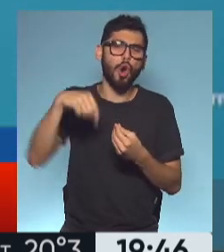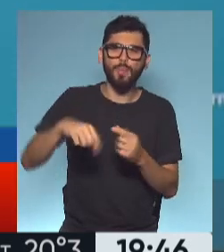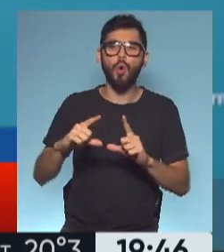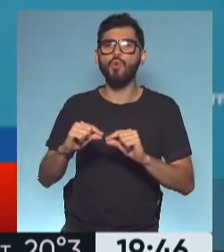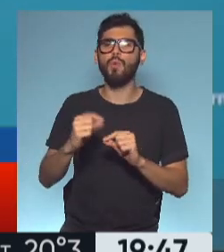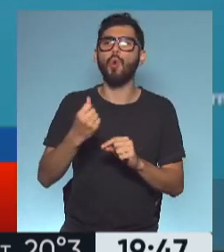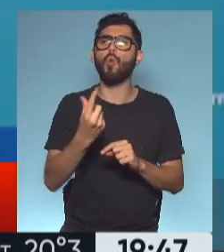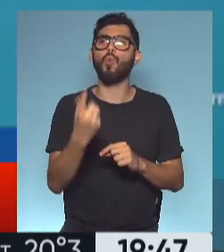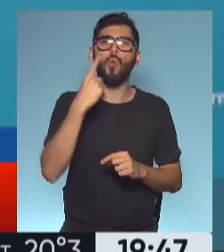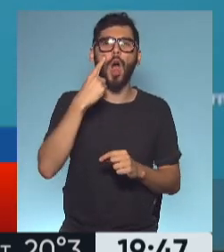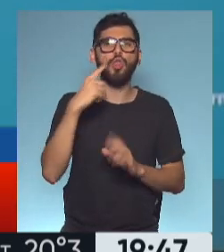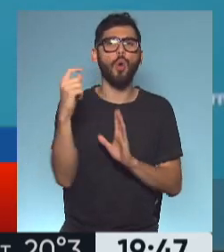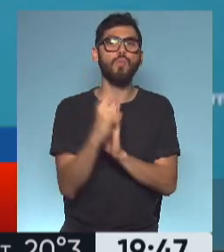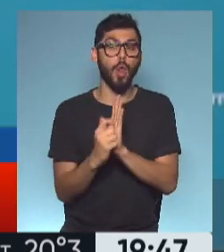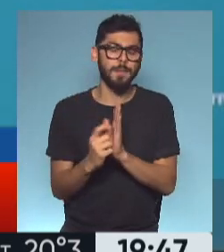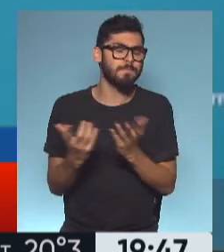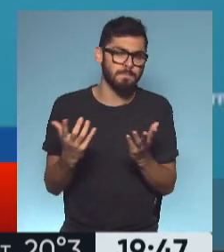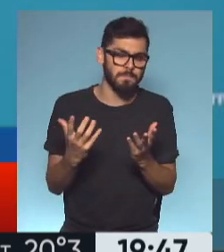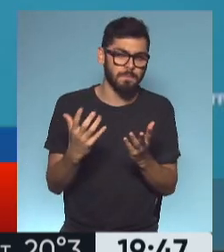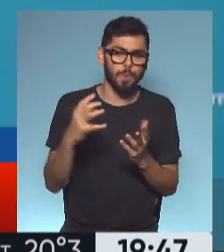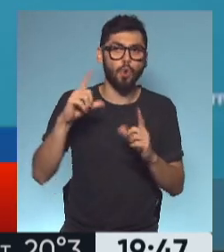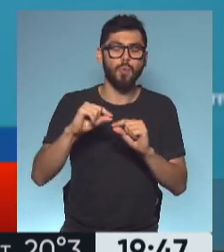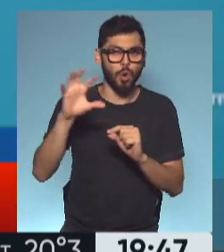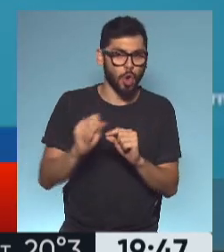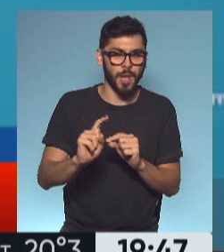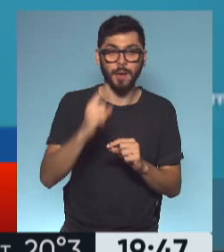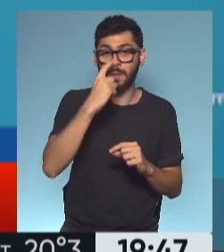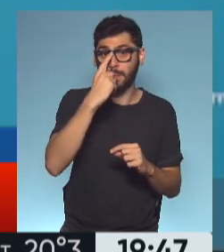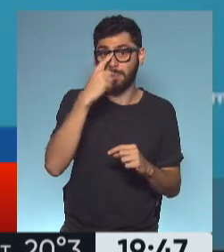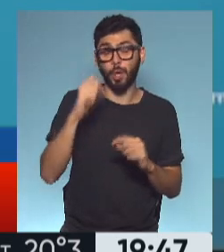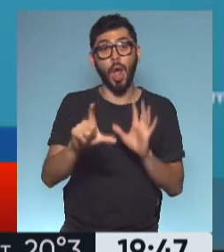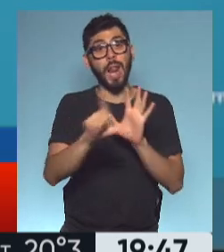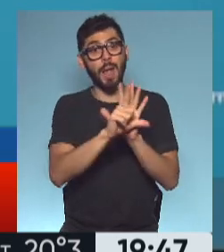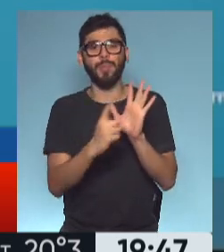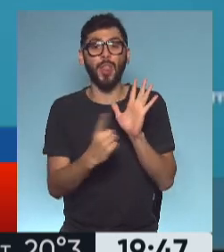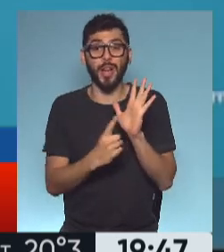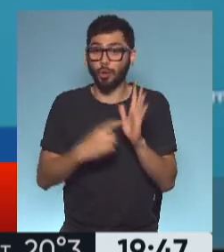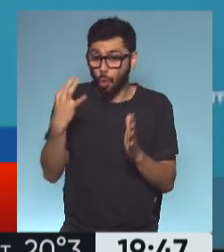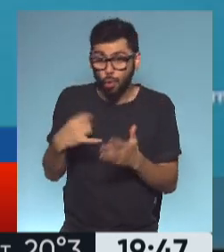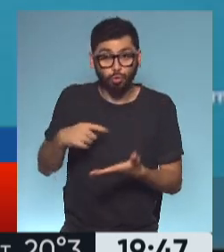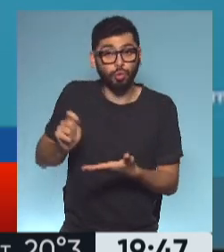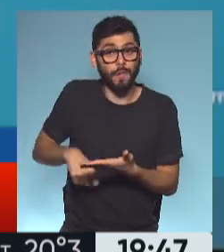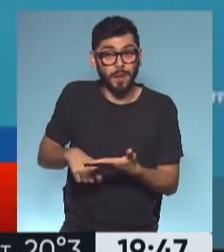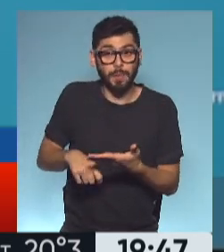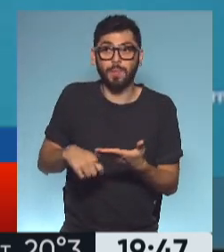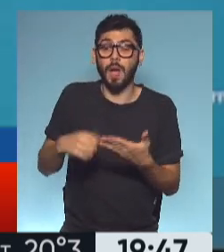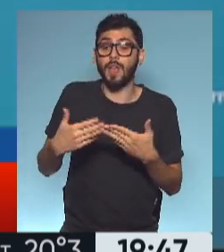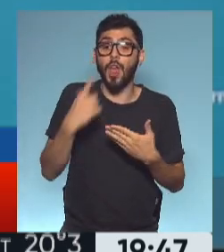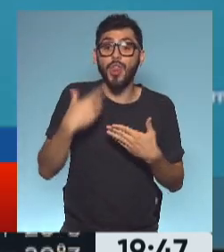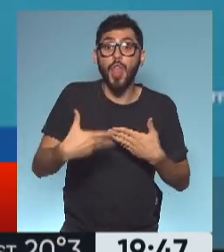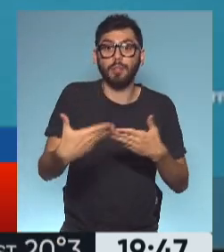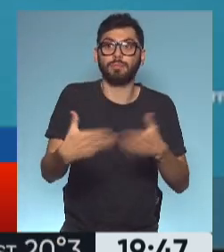número exacto. Esta ley, este decreto lo acabo de firmar, así que la adhesión se va a dar los próximos